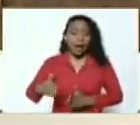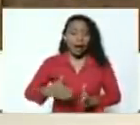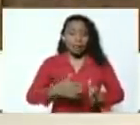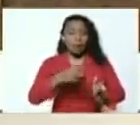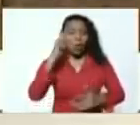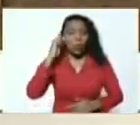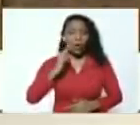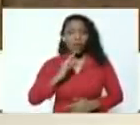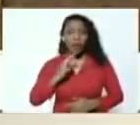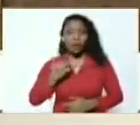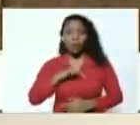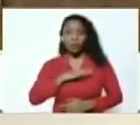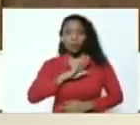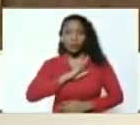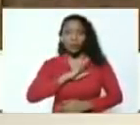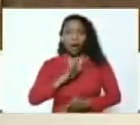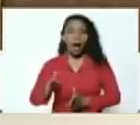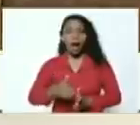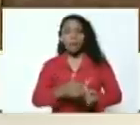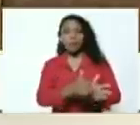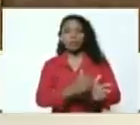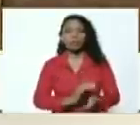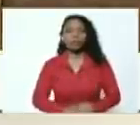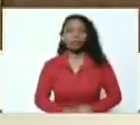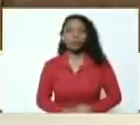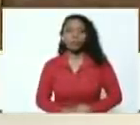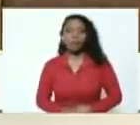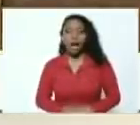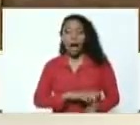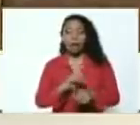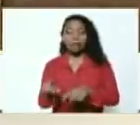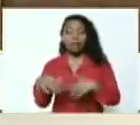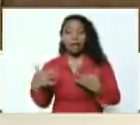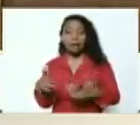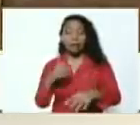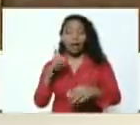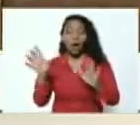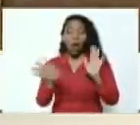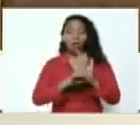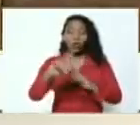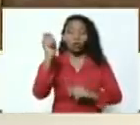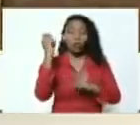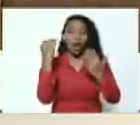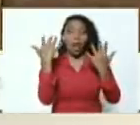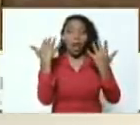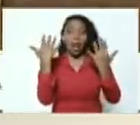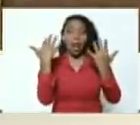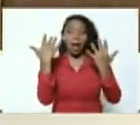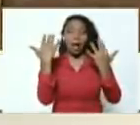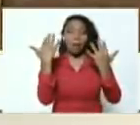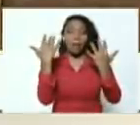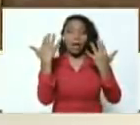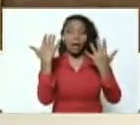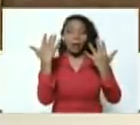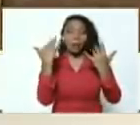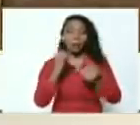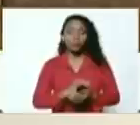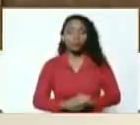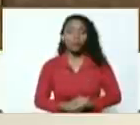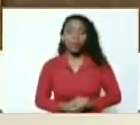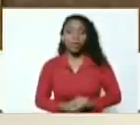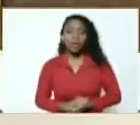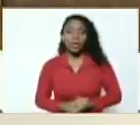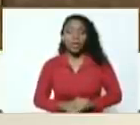nuestro camino. El camino de Bolívar. Así que con la Constitución en la mano y con